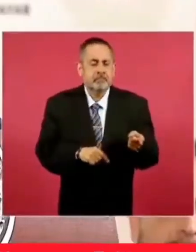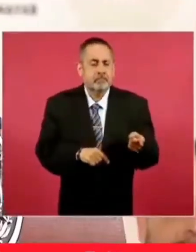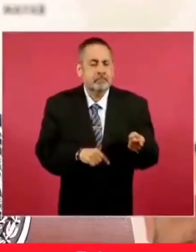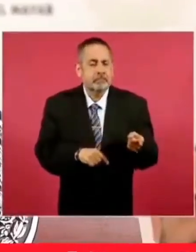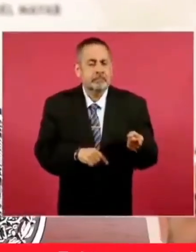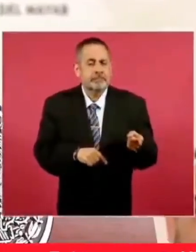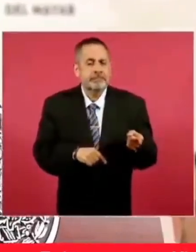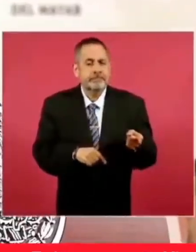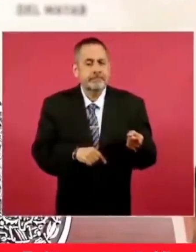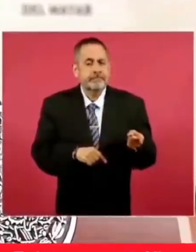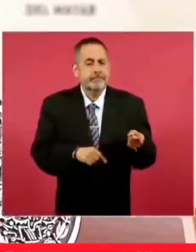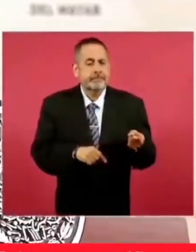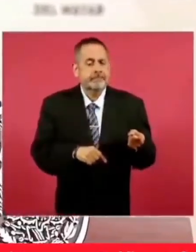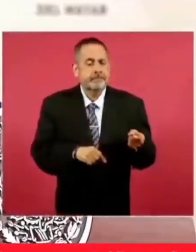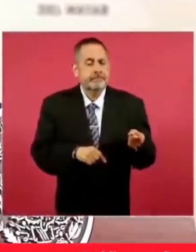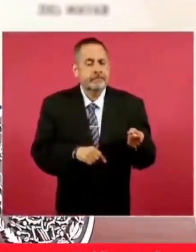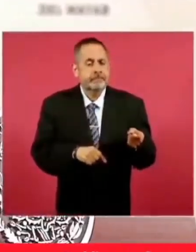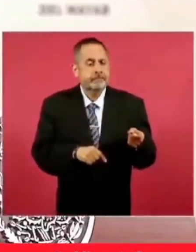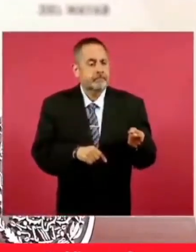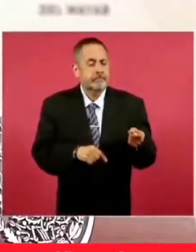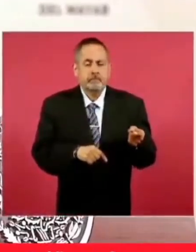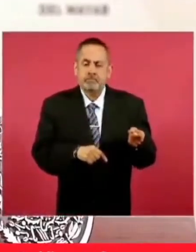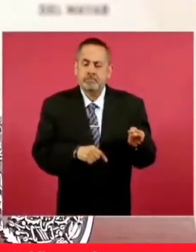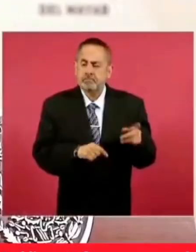son como